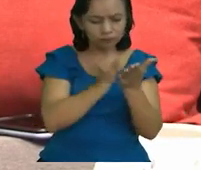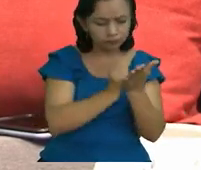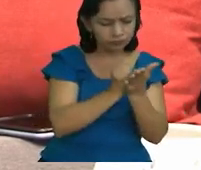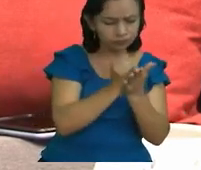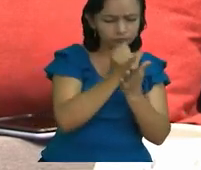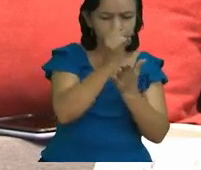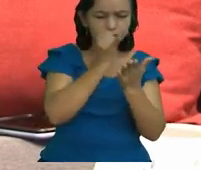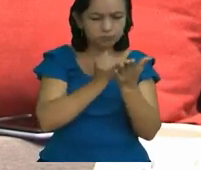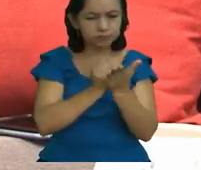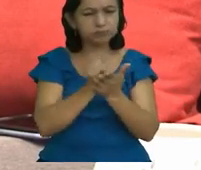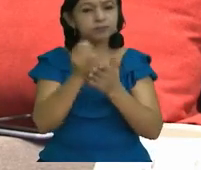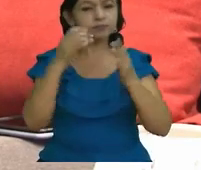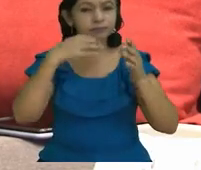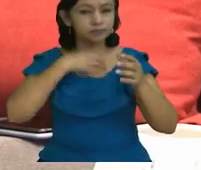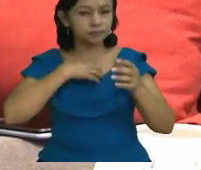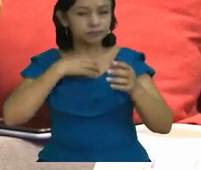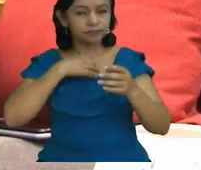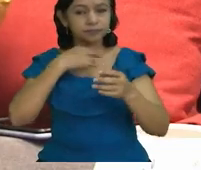estamos